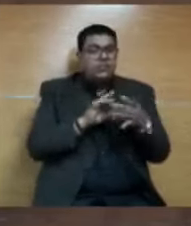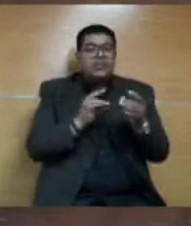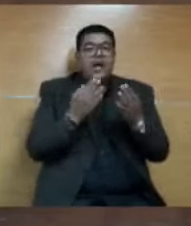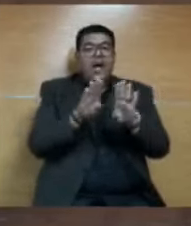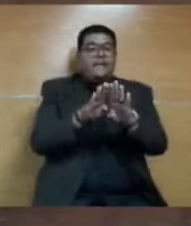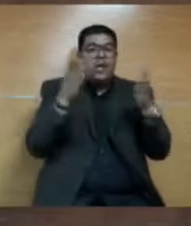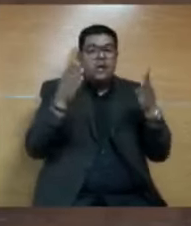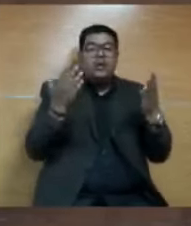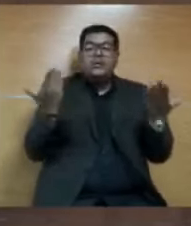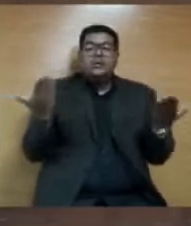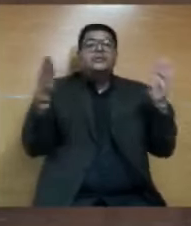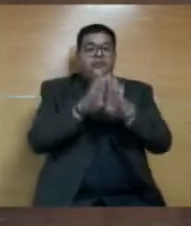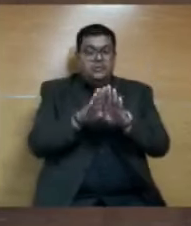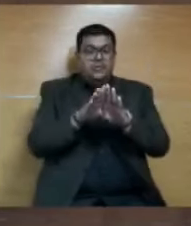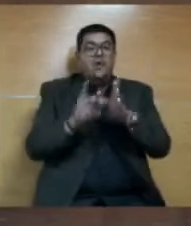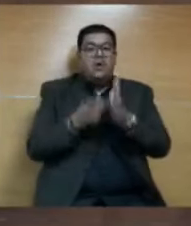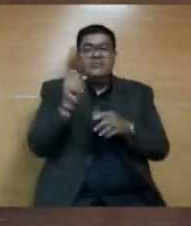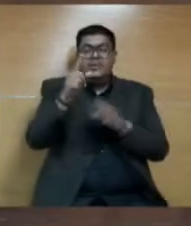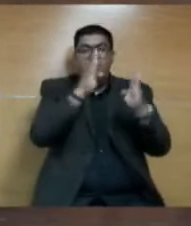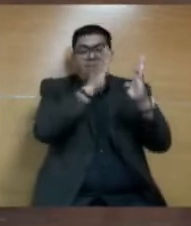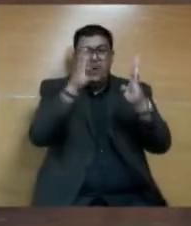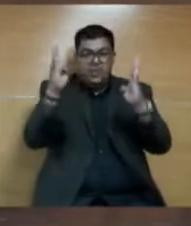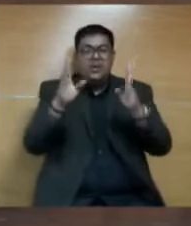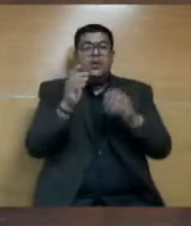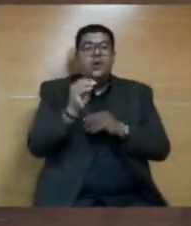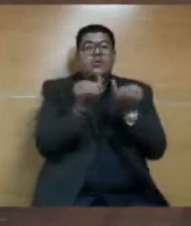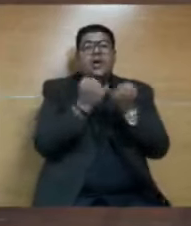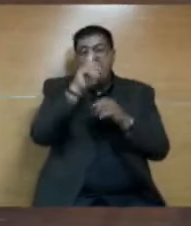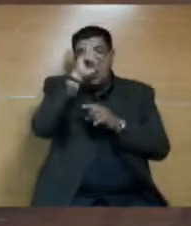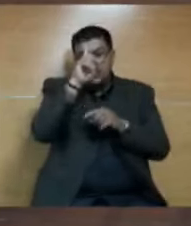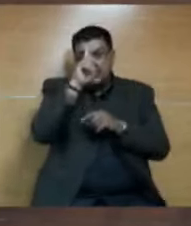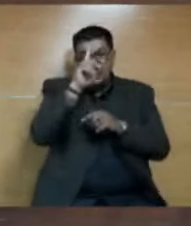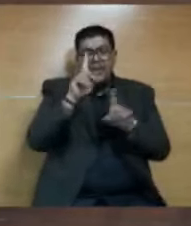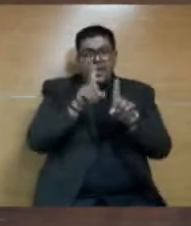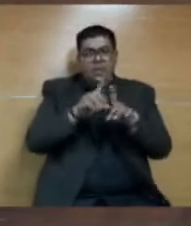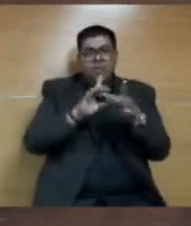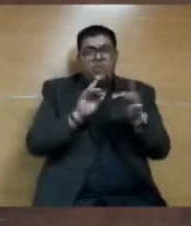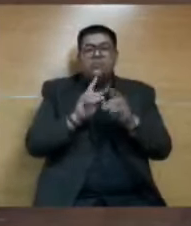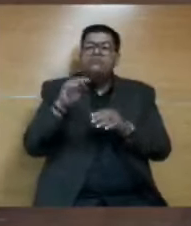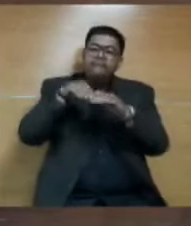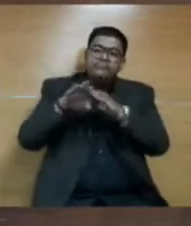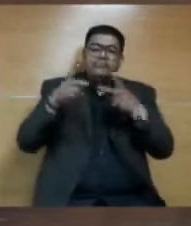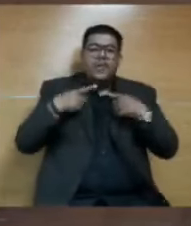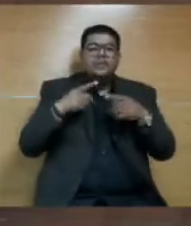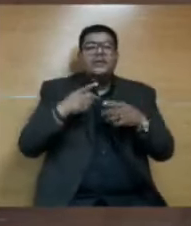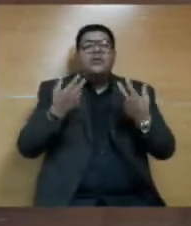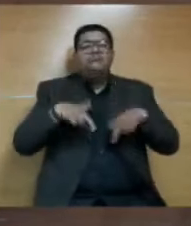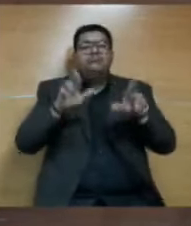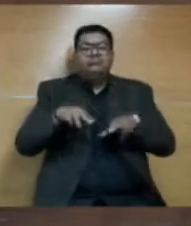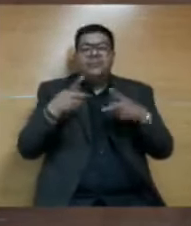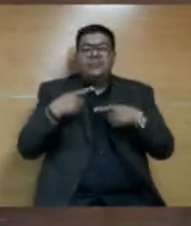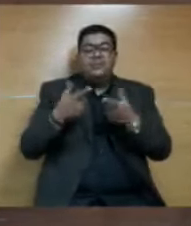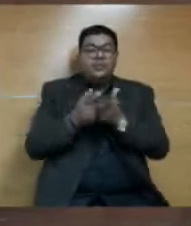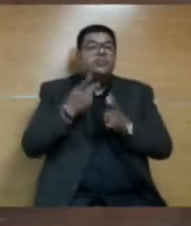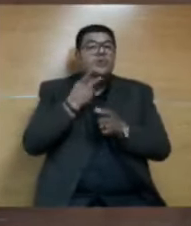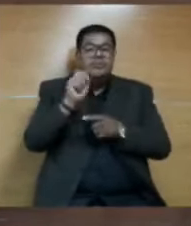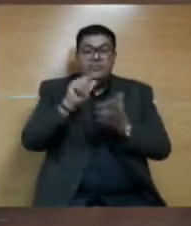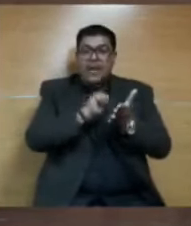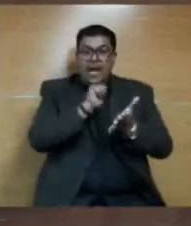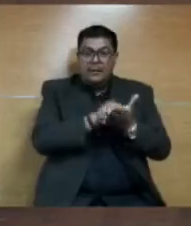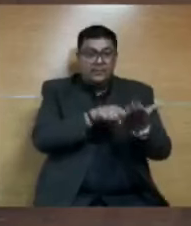de la bodega, así como de presencia de consejerías electorales y representaciones de los partidos políticos, constan en las actas